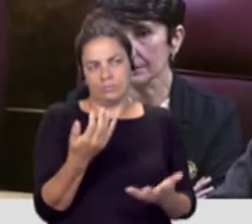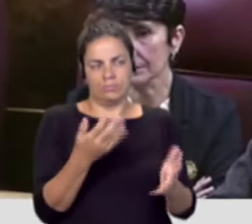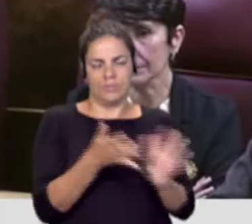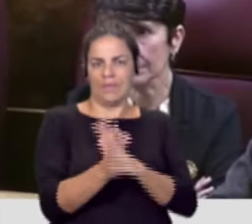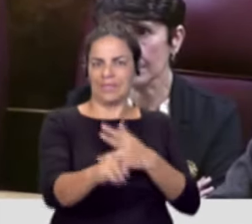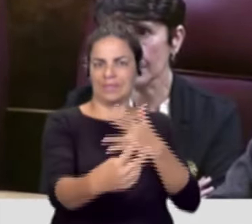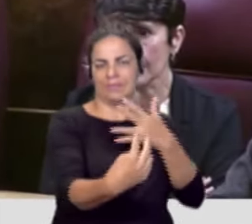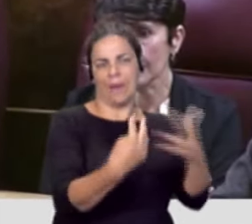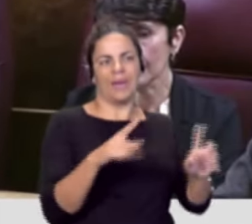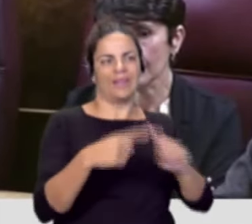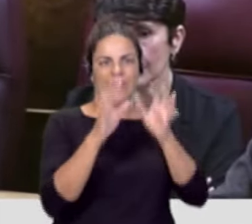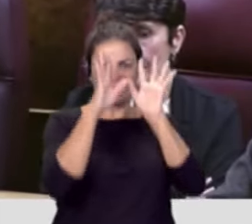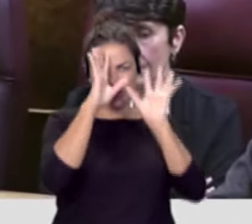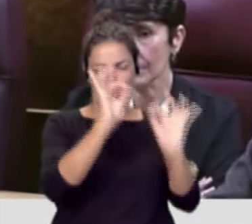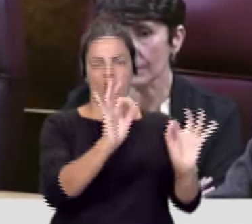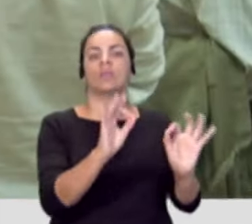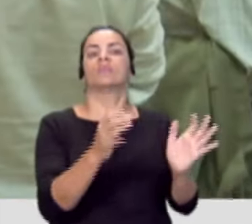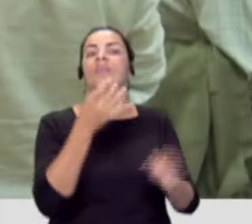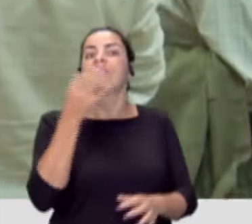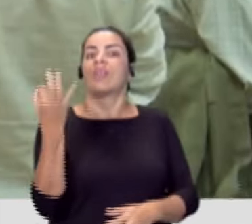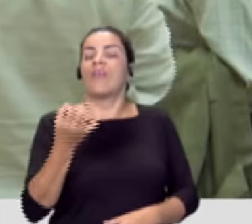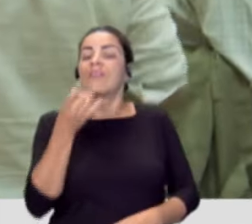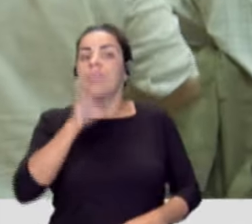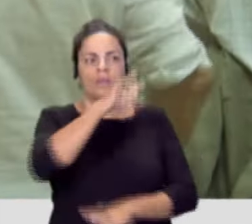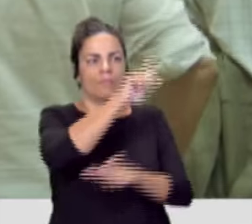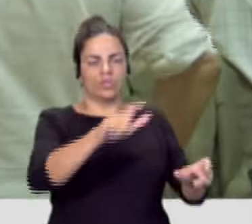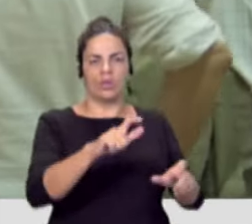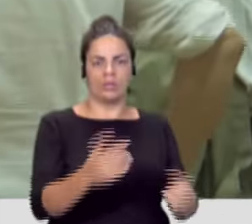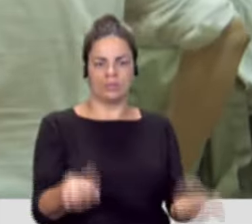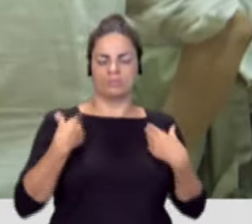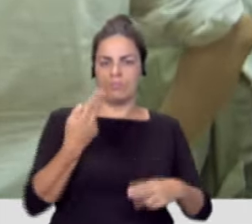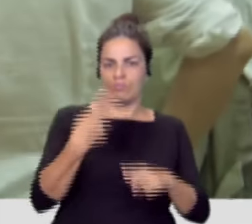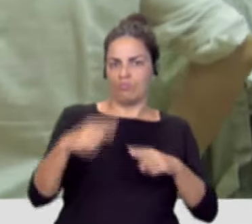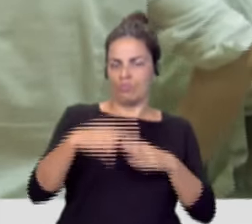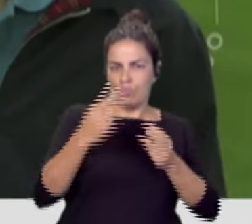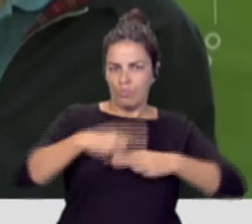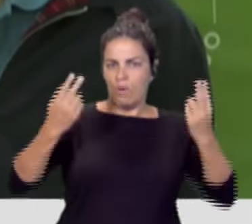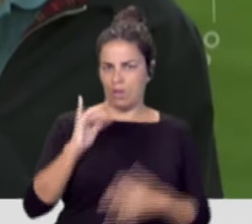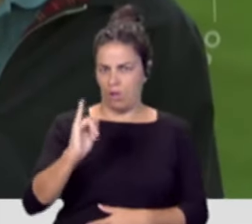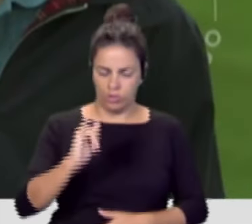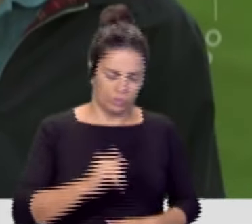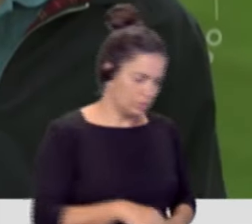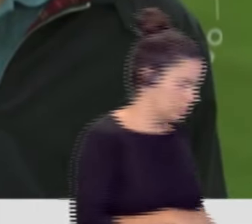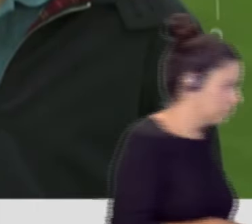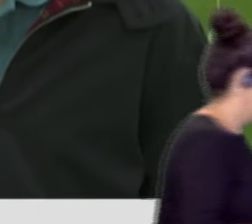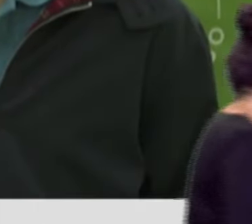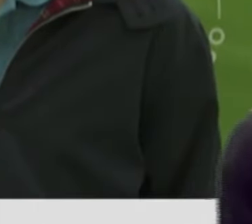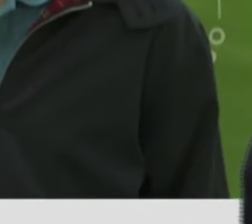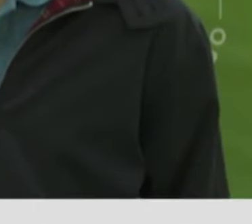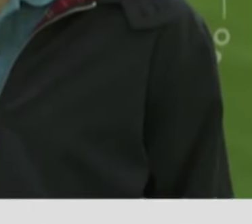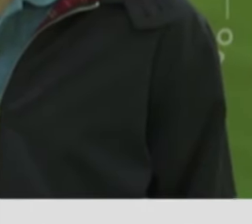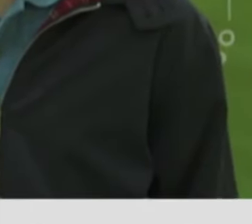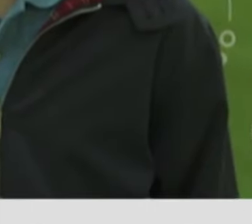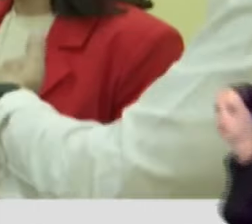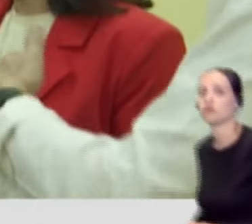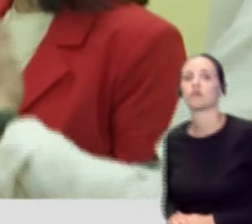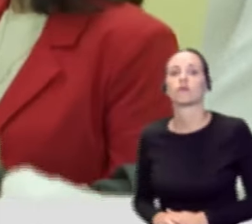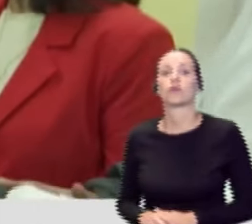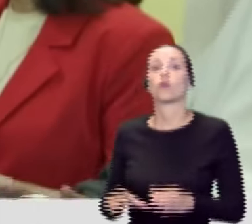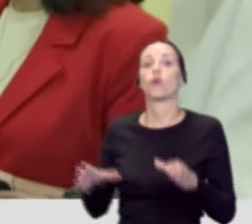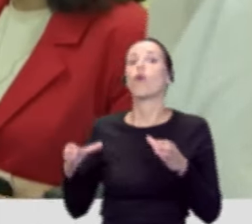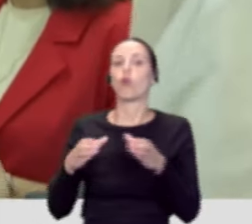coherente son las personas que precisamente están en esos cargos públicos. Sumar el Perse, pues, lo estaba investigando y, sí, lo estaba y investigando. Ha tomado medidas. Sí,